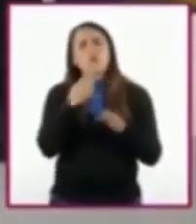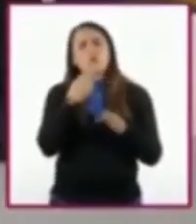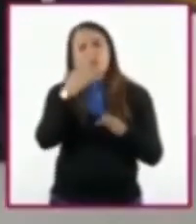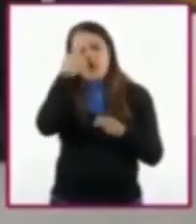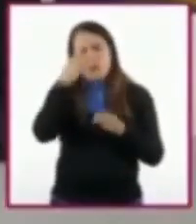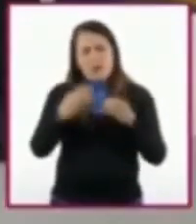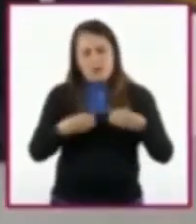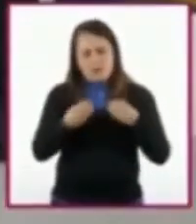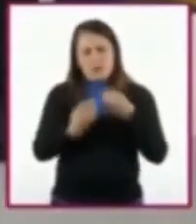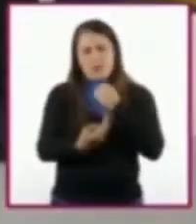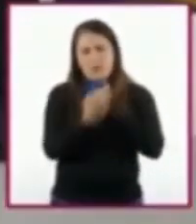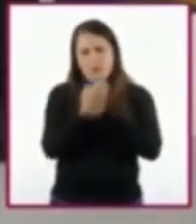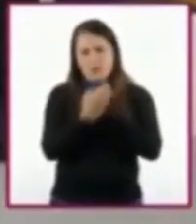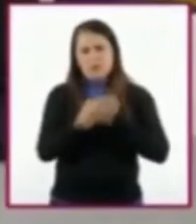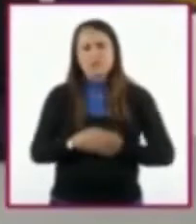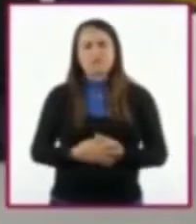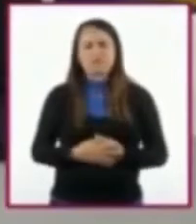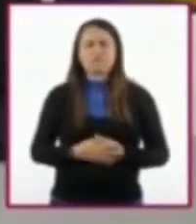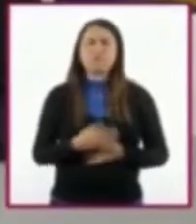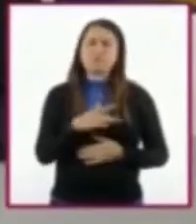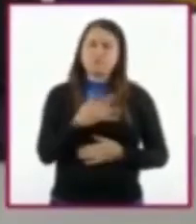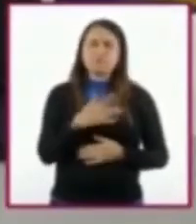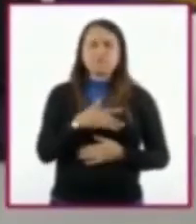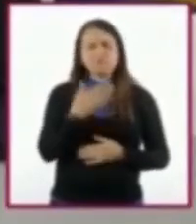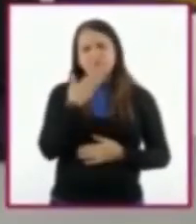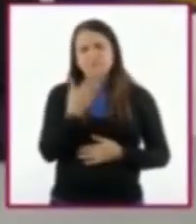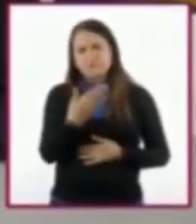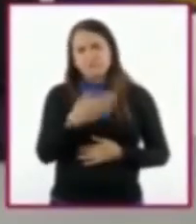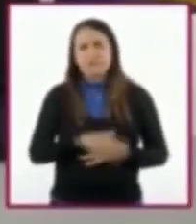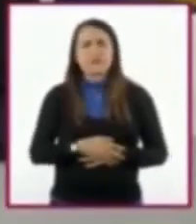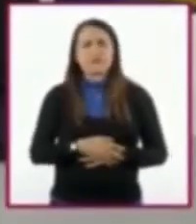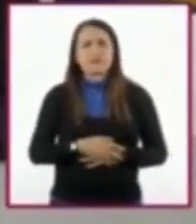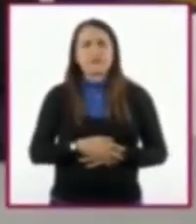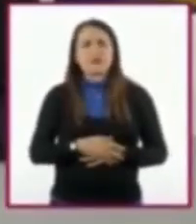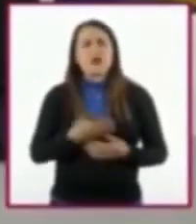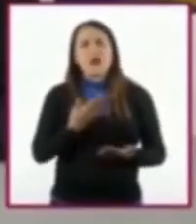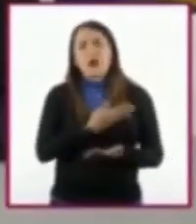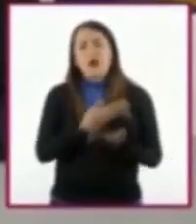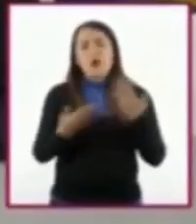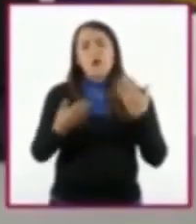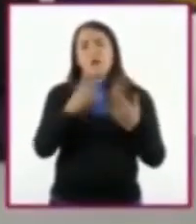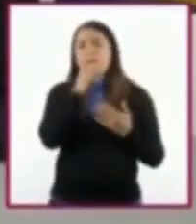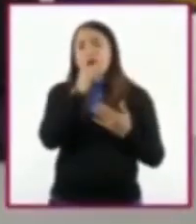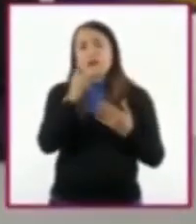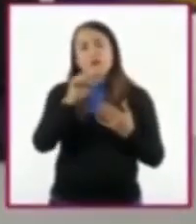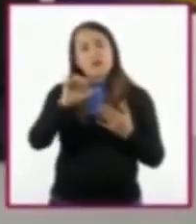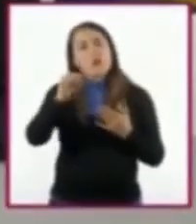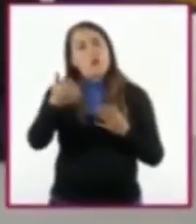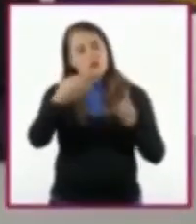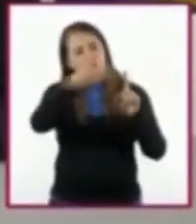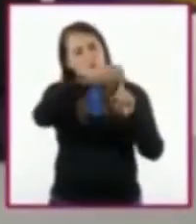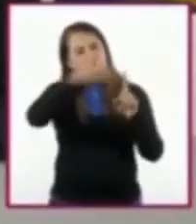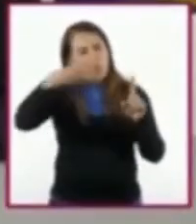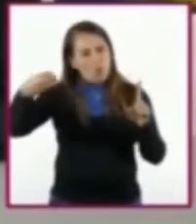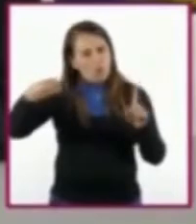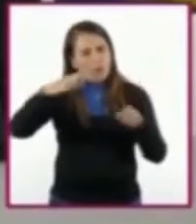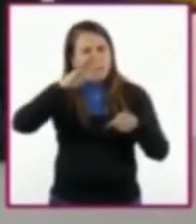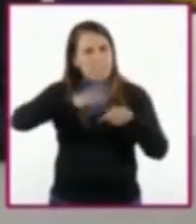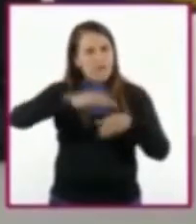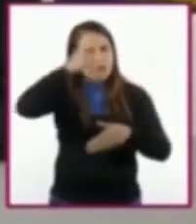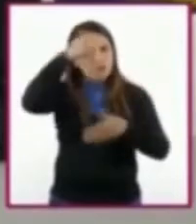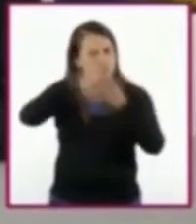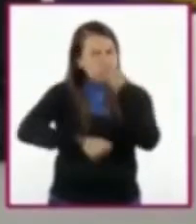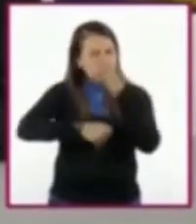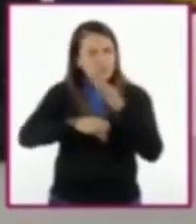vidas. Muy buena intuición. Ahora enunciémoslo con otras palabras y profundicemos. Un